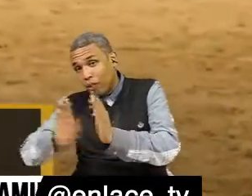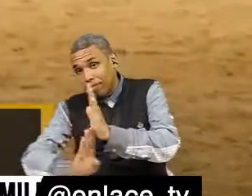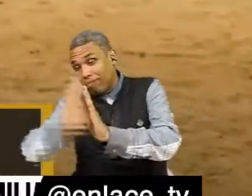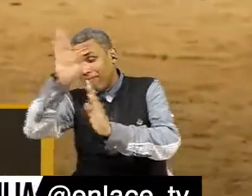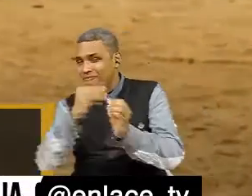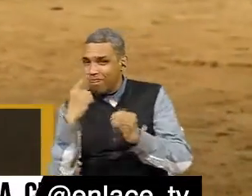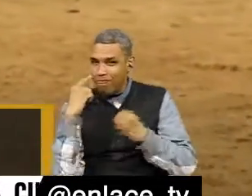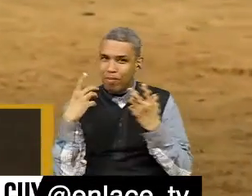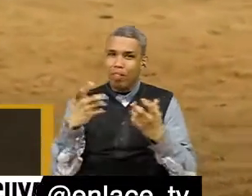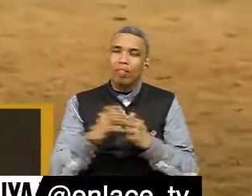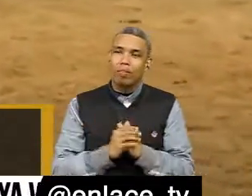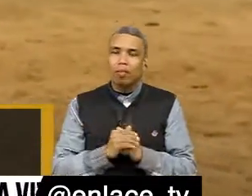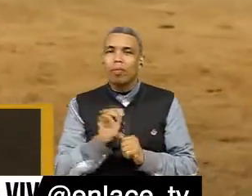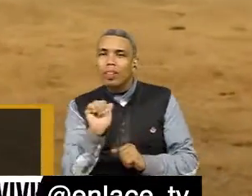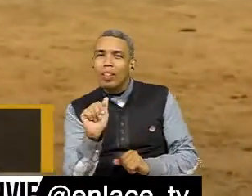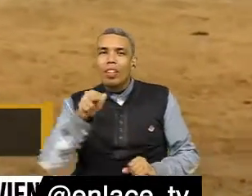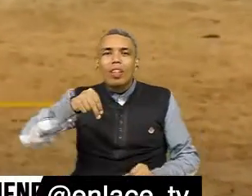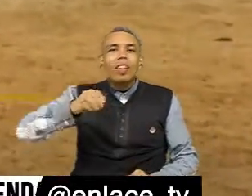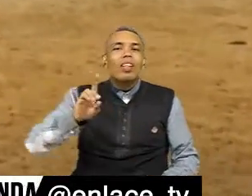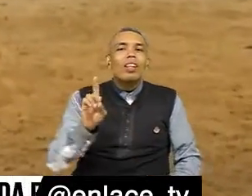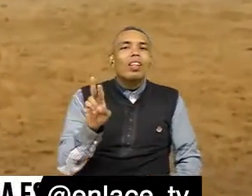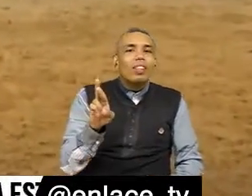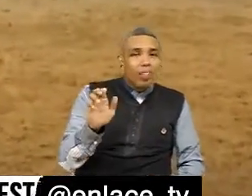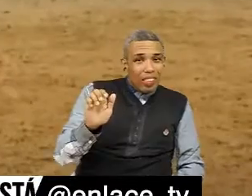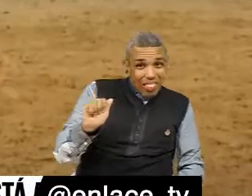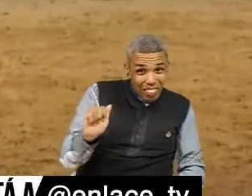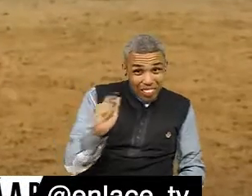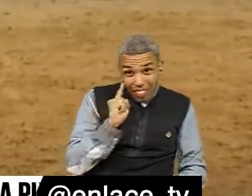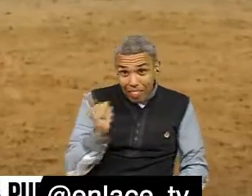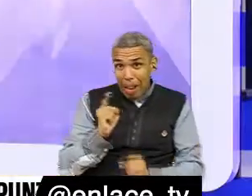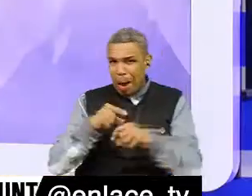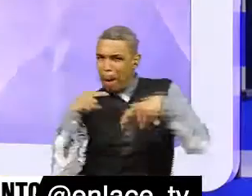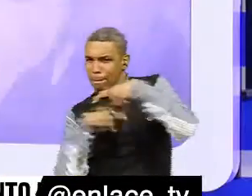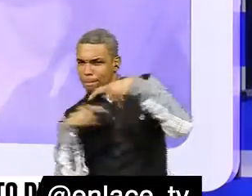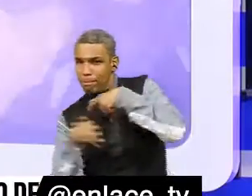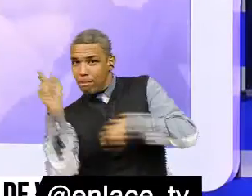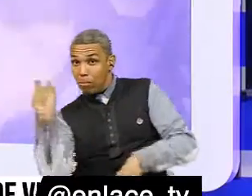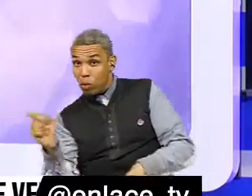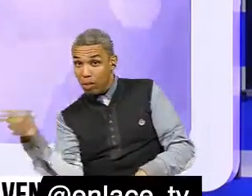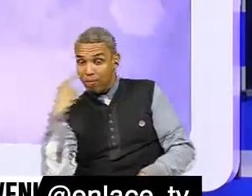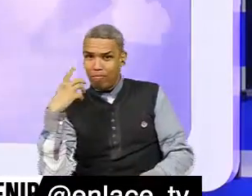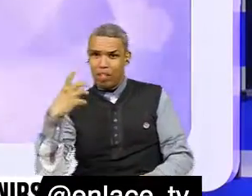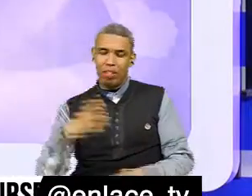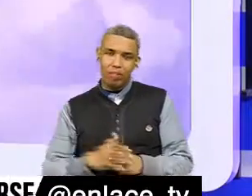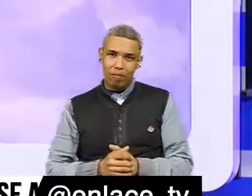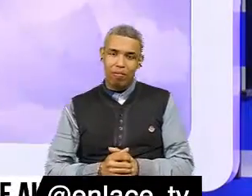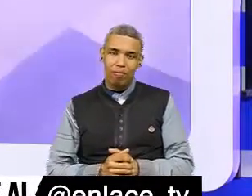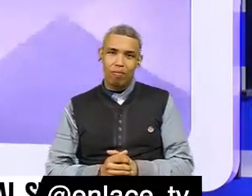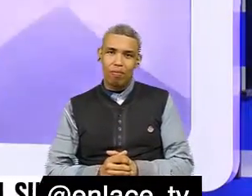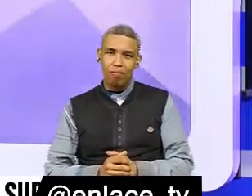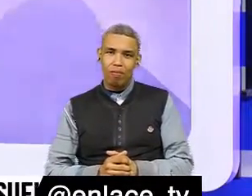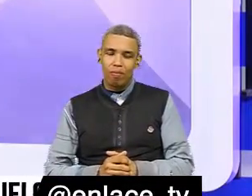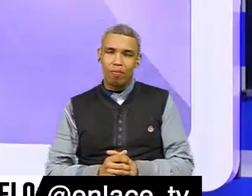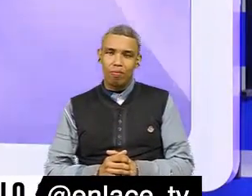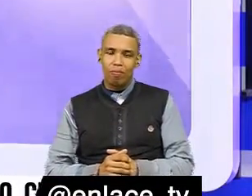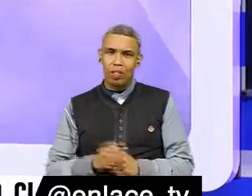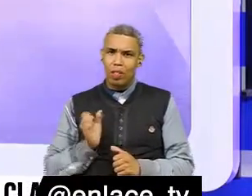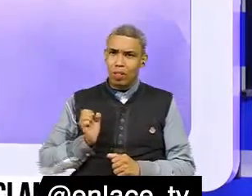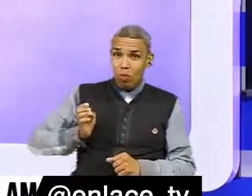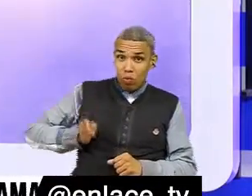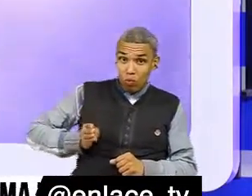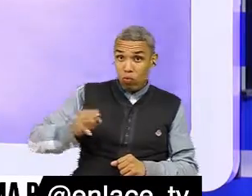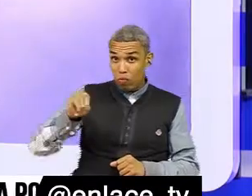Andrea Jaraba es una de las goleadoras del Club Marianos. Y a comparación de Marianos, que ya lleva un cierto